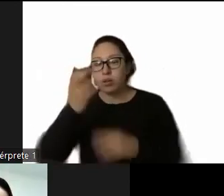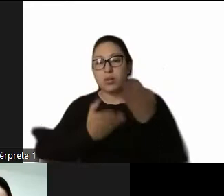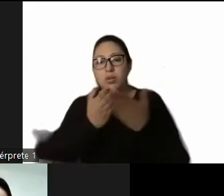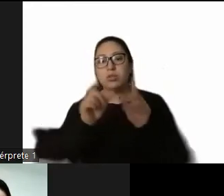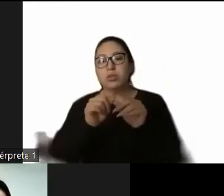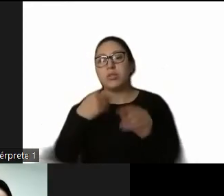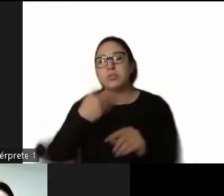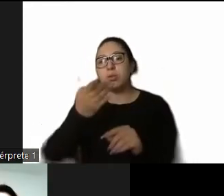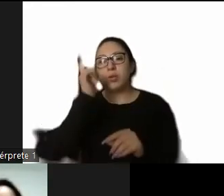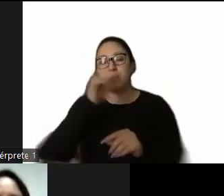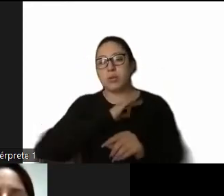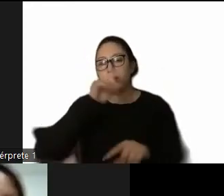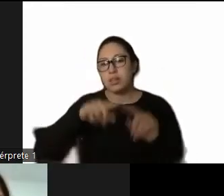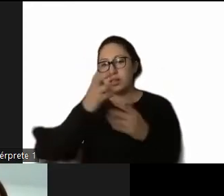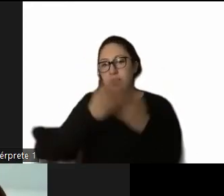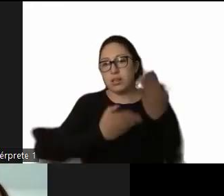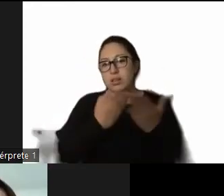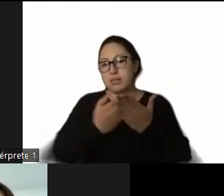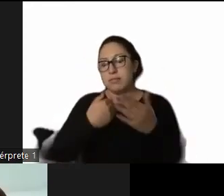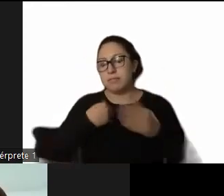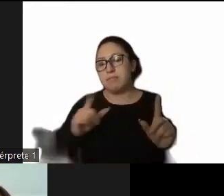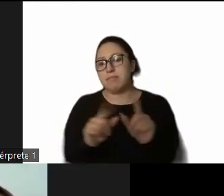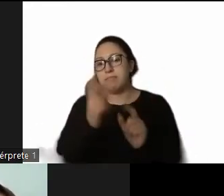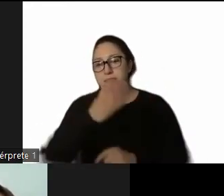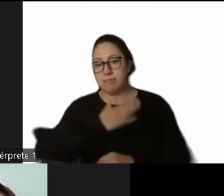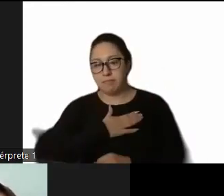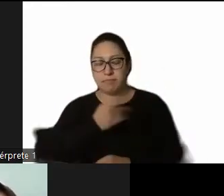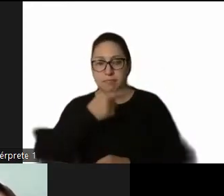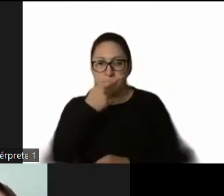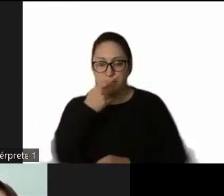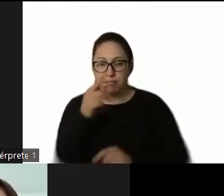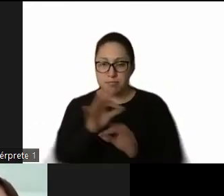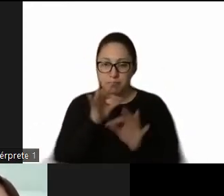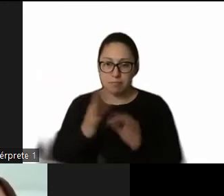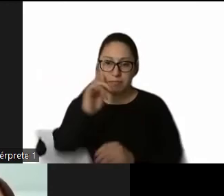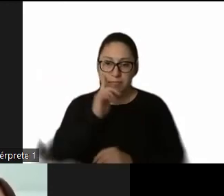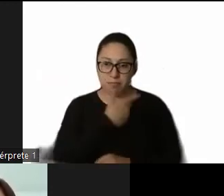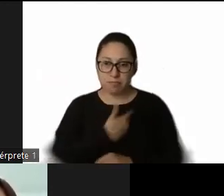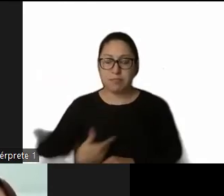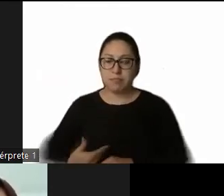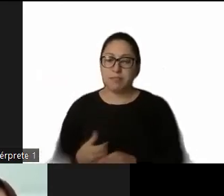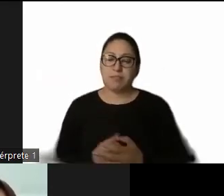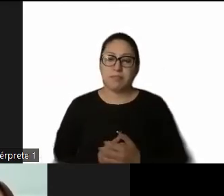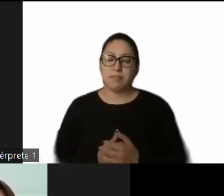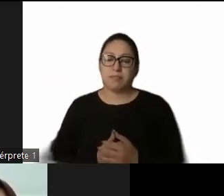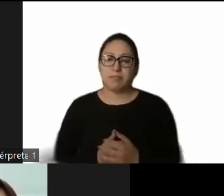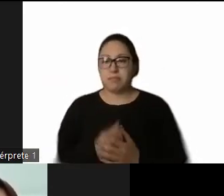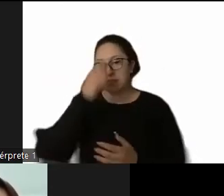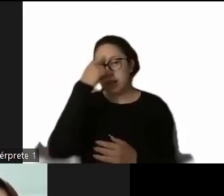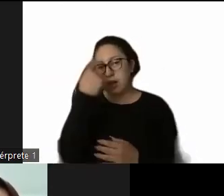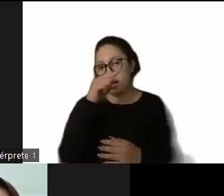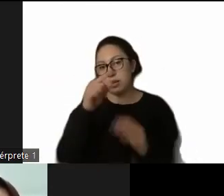recomponer. Sería cuanta mi participación, diputada presidenta, en el sentido de proponer el retiro de este